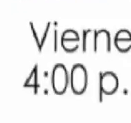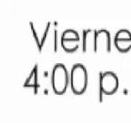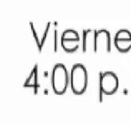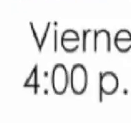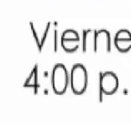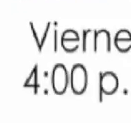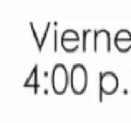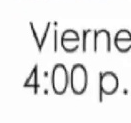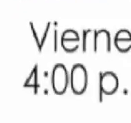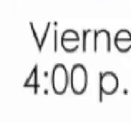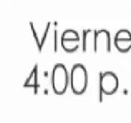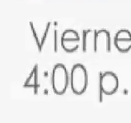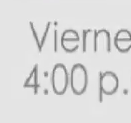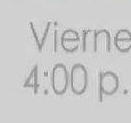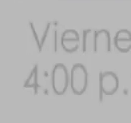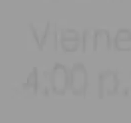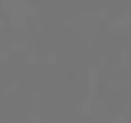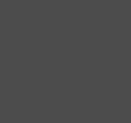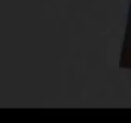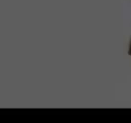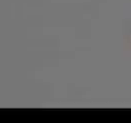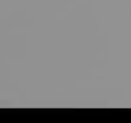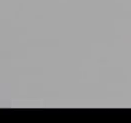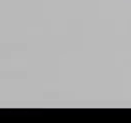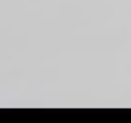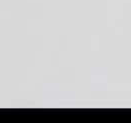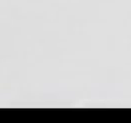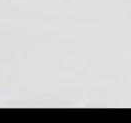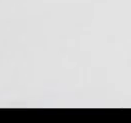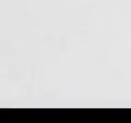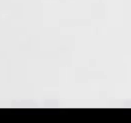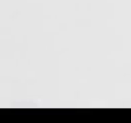por Extra TV 42.